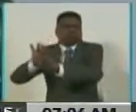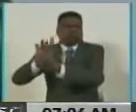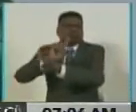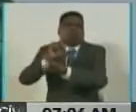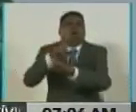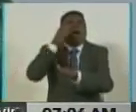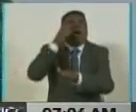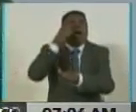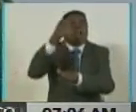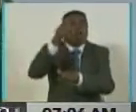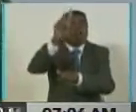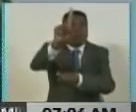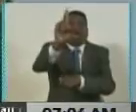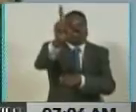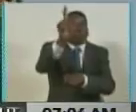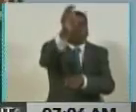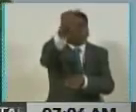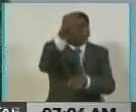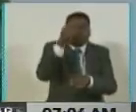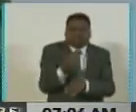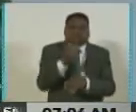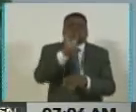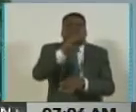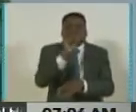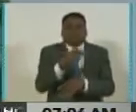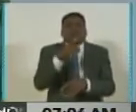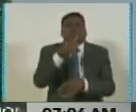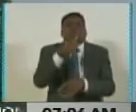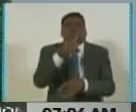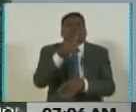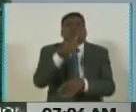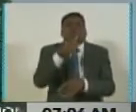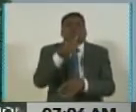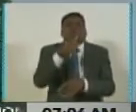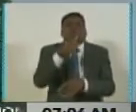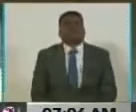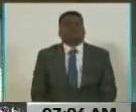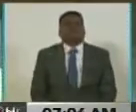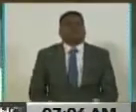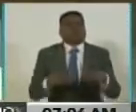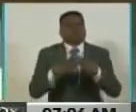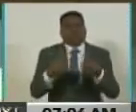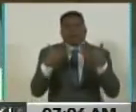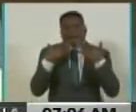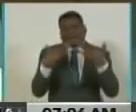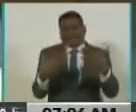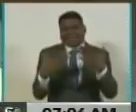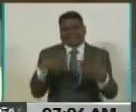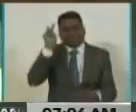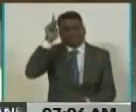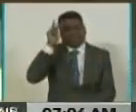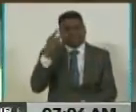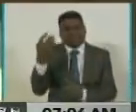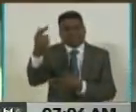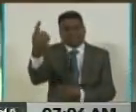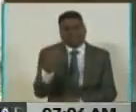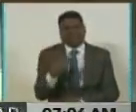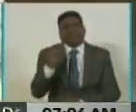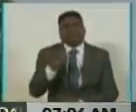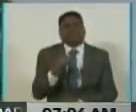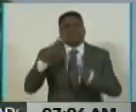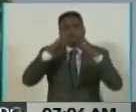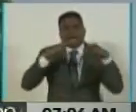gente. Yo creo que hay que ir al pueblo, empezarle a preguntar cómo está sobreviviendo ese pueblo venezolano. Gracias, Mariclin, por haber estado con nosotros,